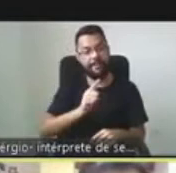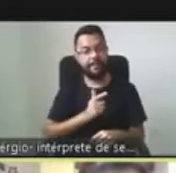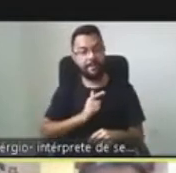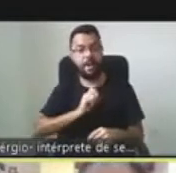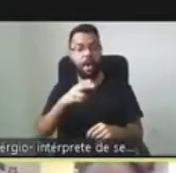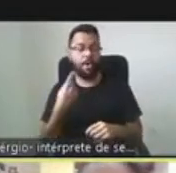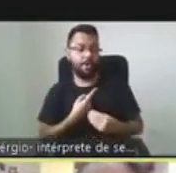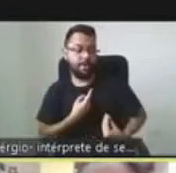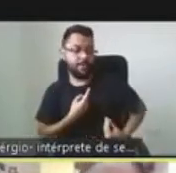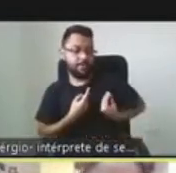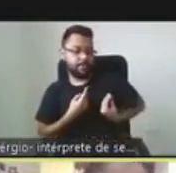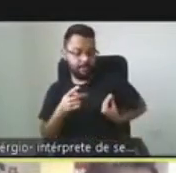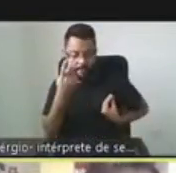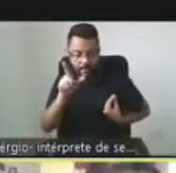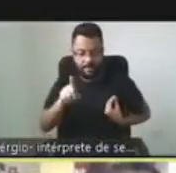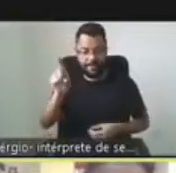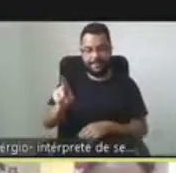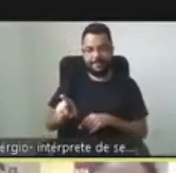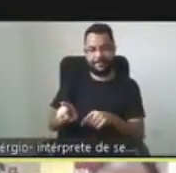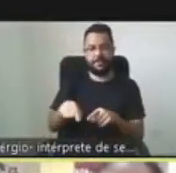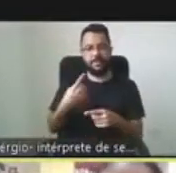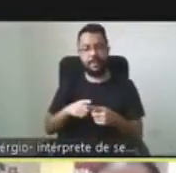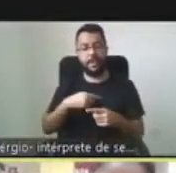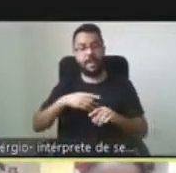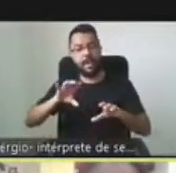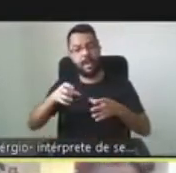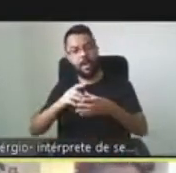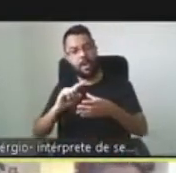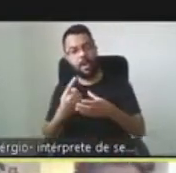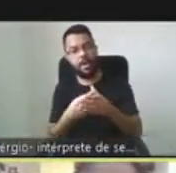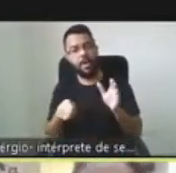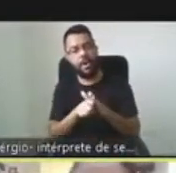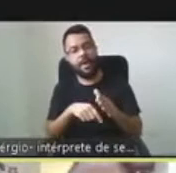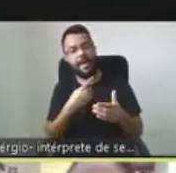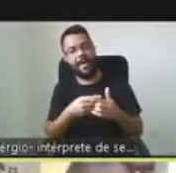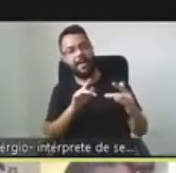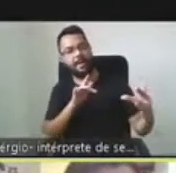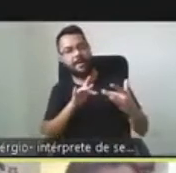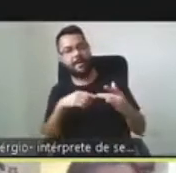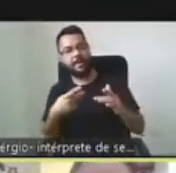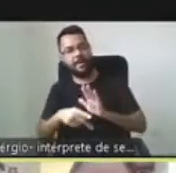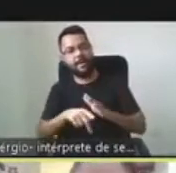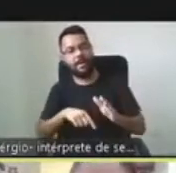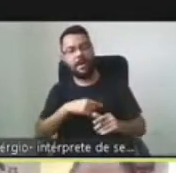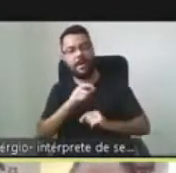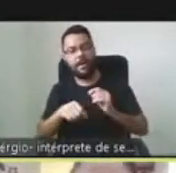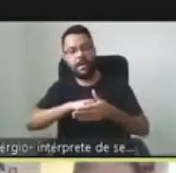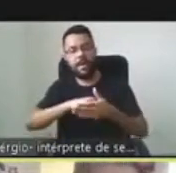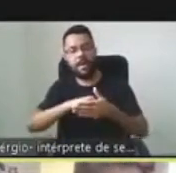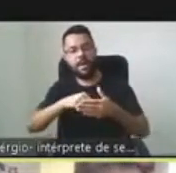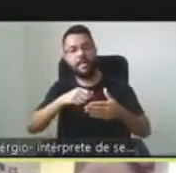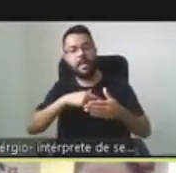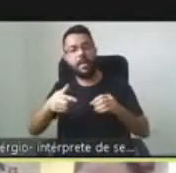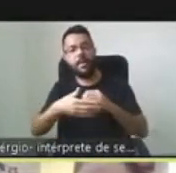convivimos con una discapacidad. Y me incluyo en este grupo porque yo estoy afectada con síndrome de Ehlers-Danlos, una